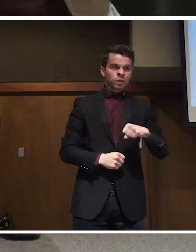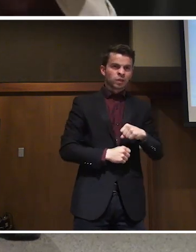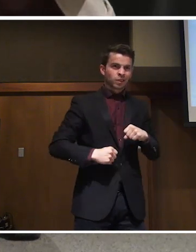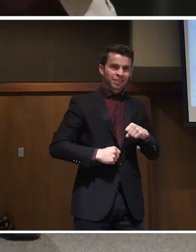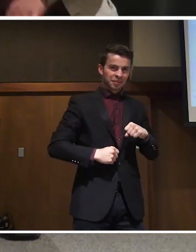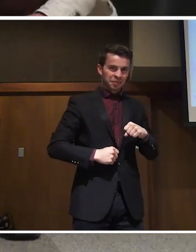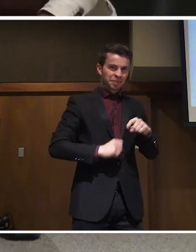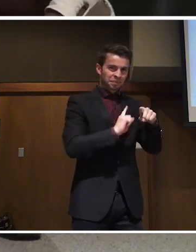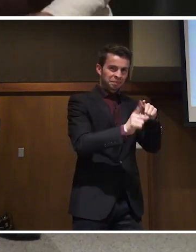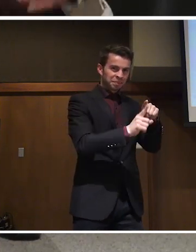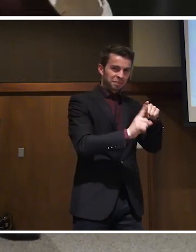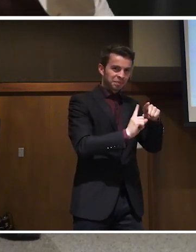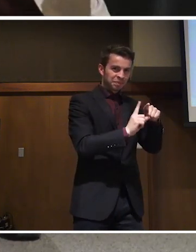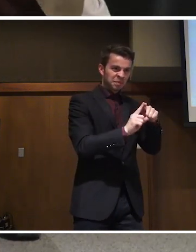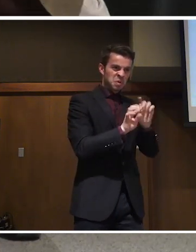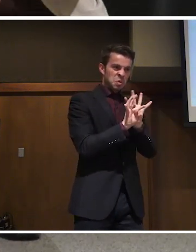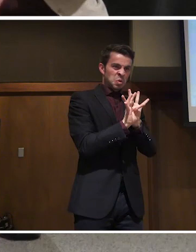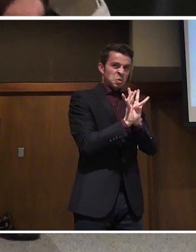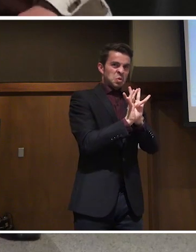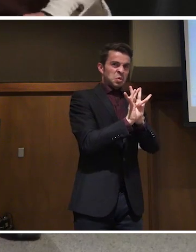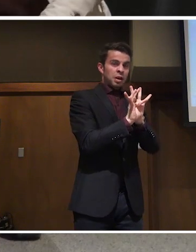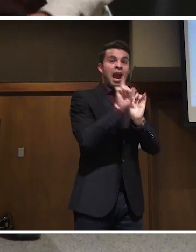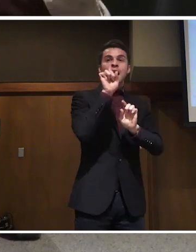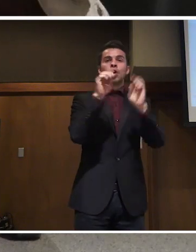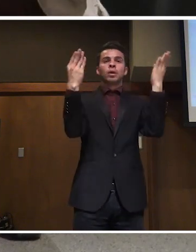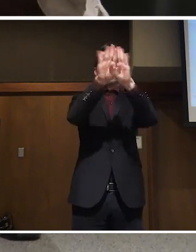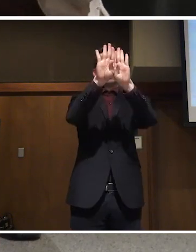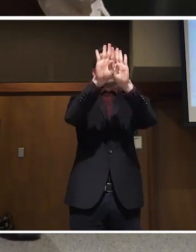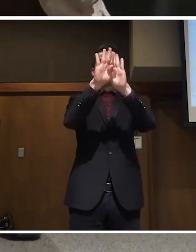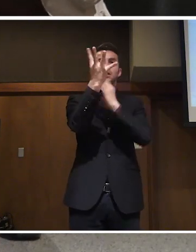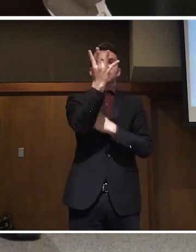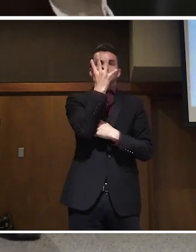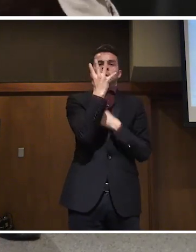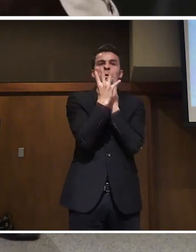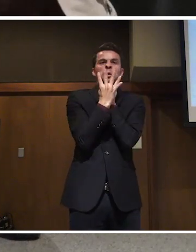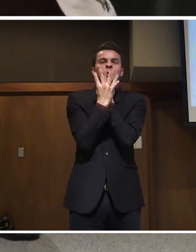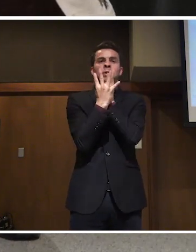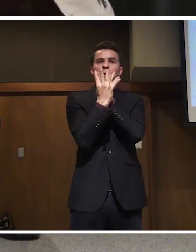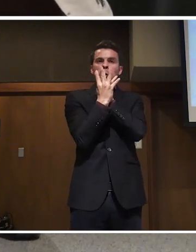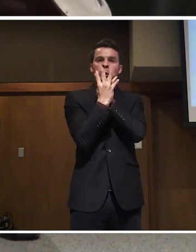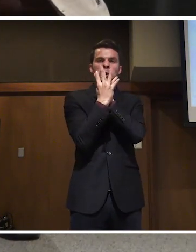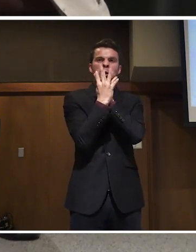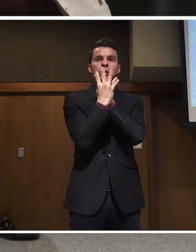cuando bloquean la salida de los pasajeros que quieren salir de los buses. Bueno, ese es un rasgo cultural muy